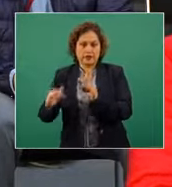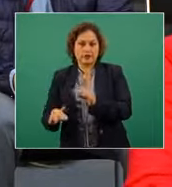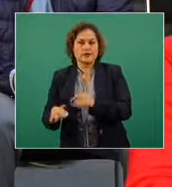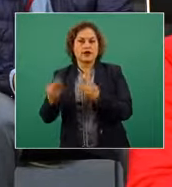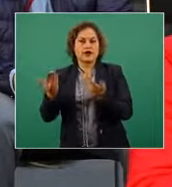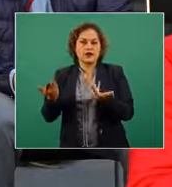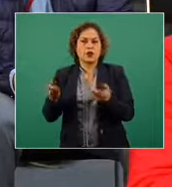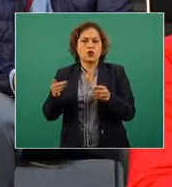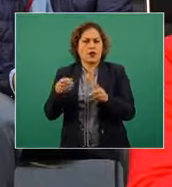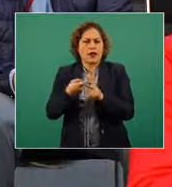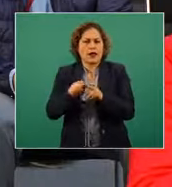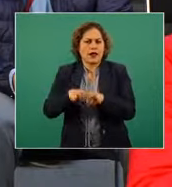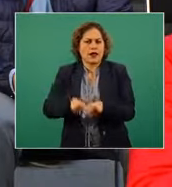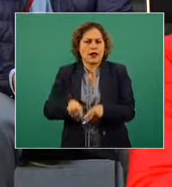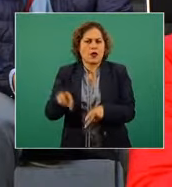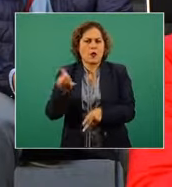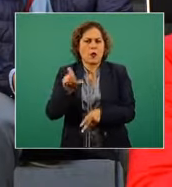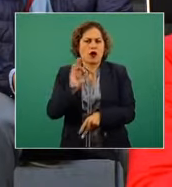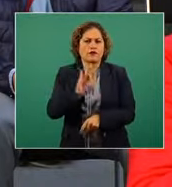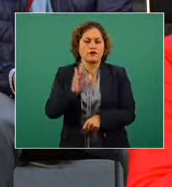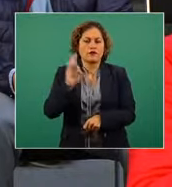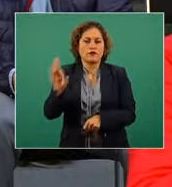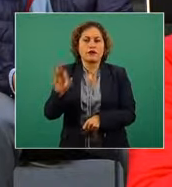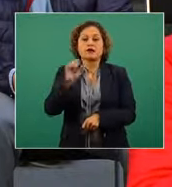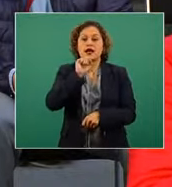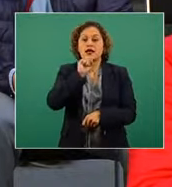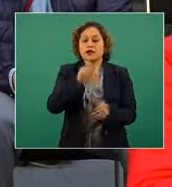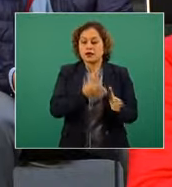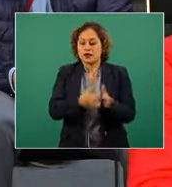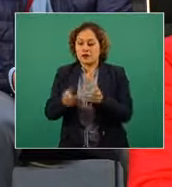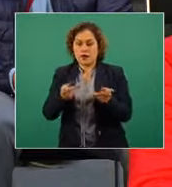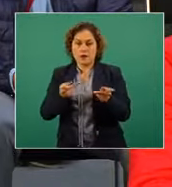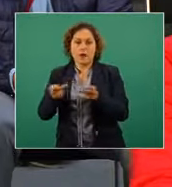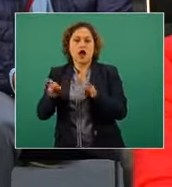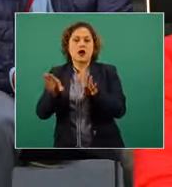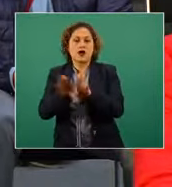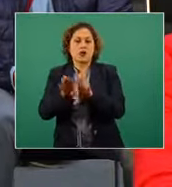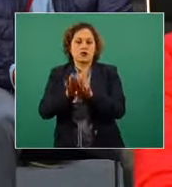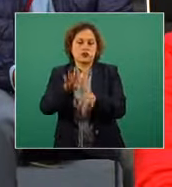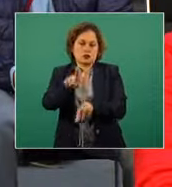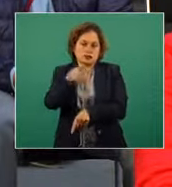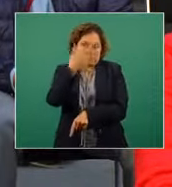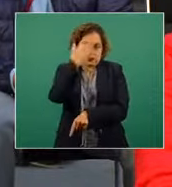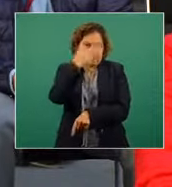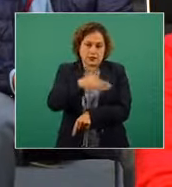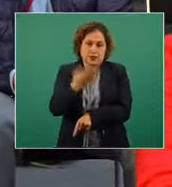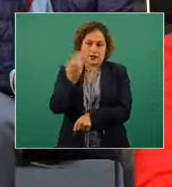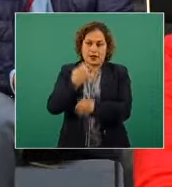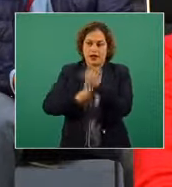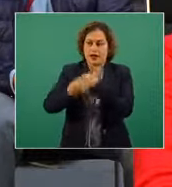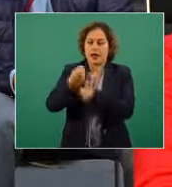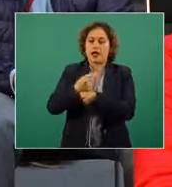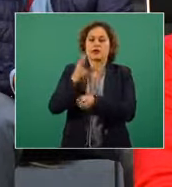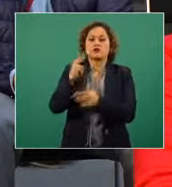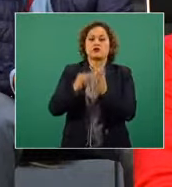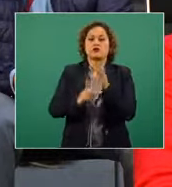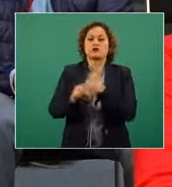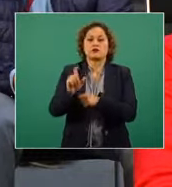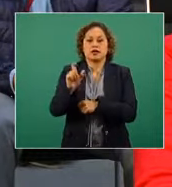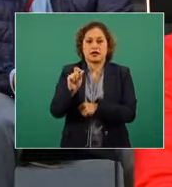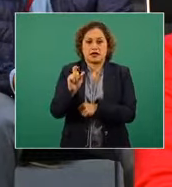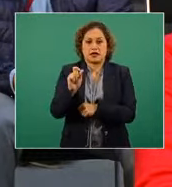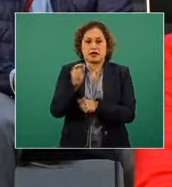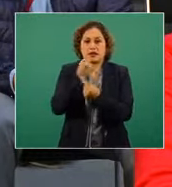de inmunización, tomando en cuenta que en el año pasado, en el 2020, bajó el porcentaje de niños que